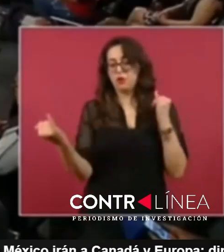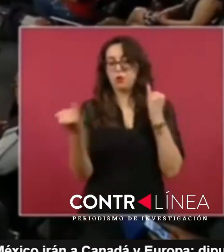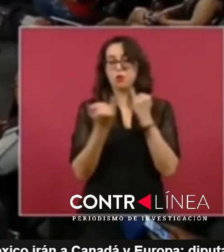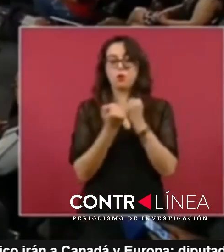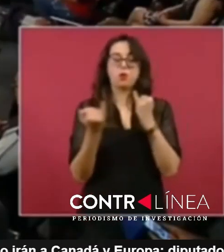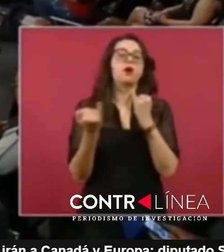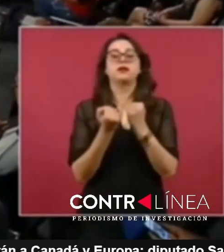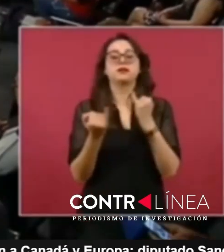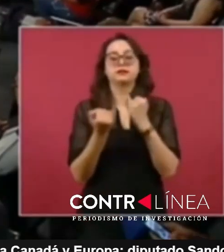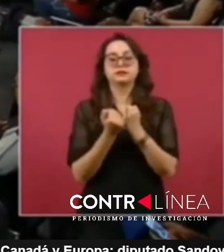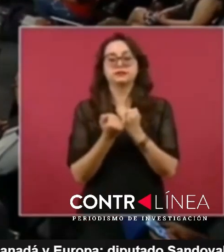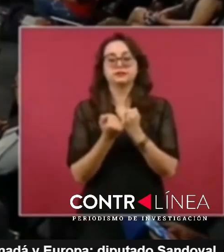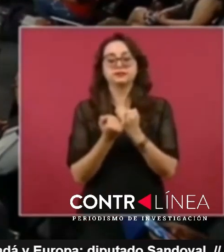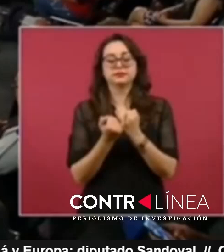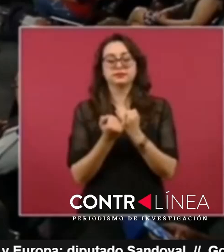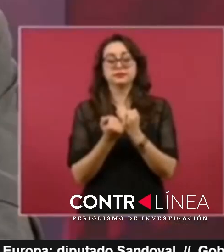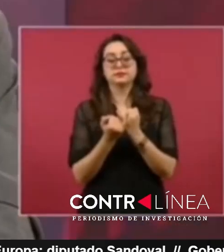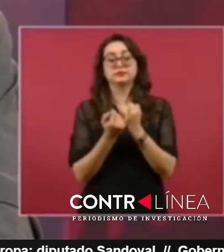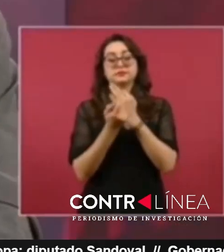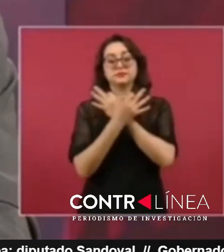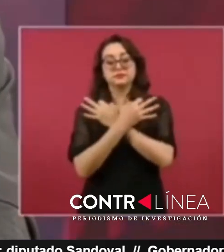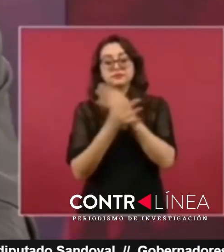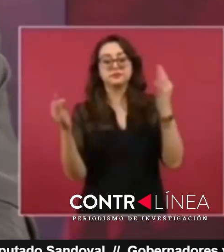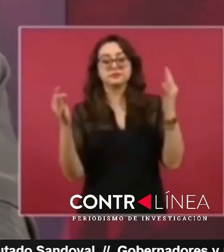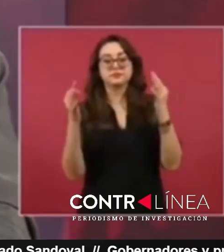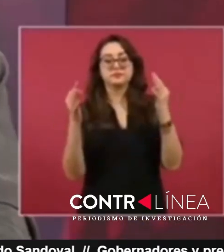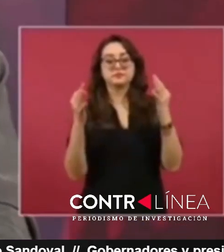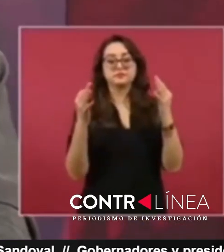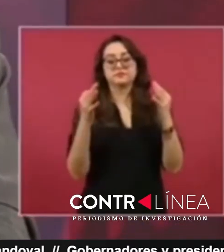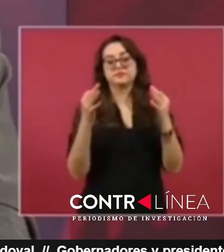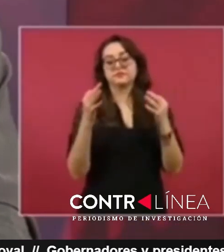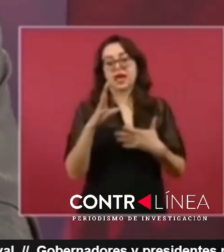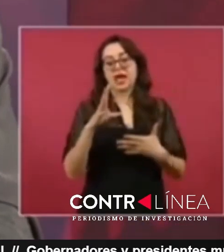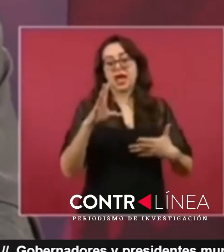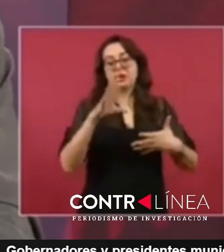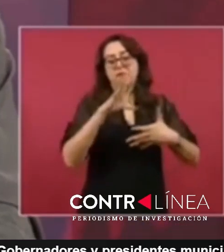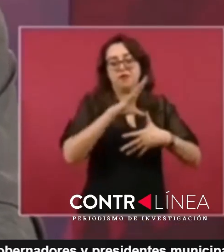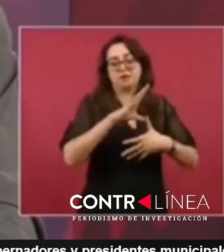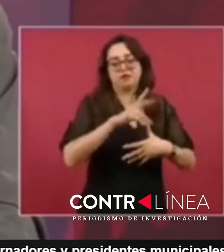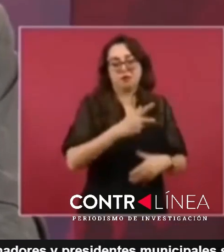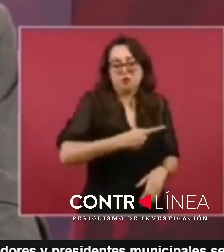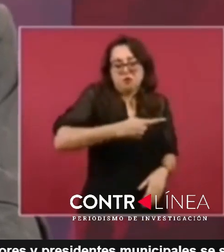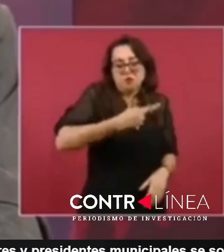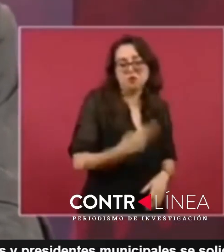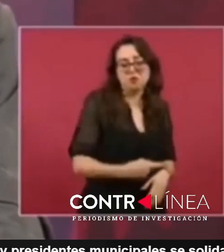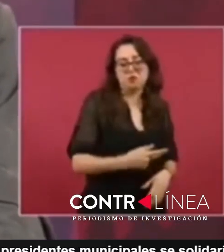Y de ahí surge la frase, América para los americanos.